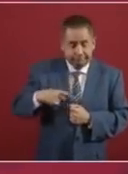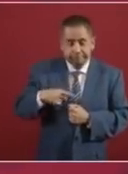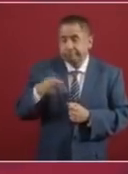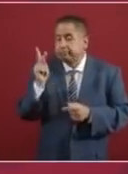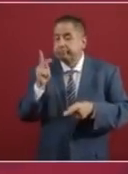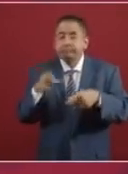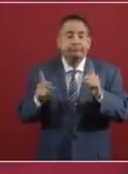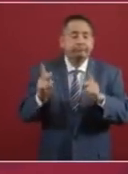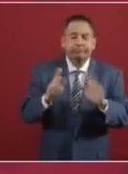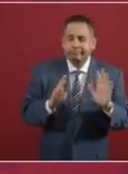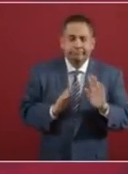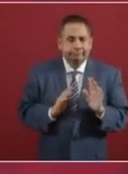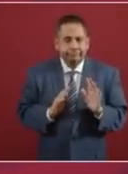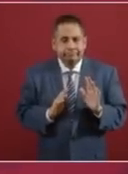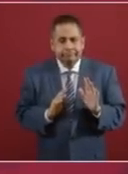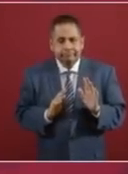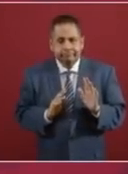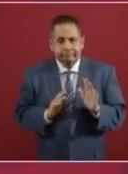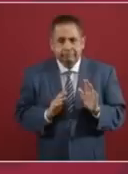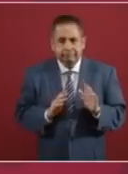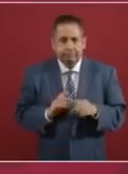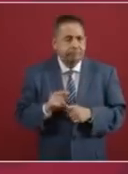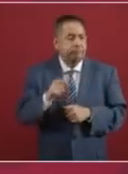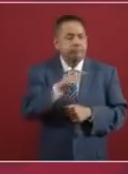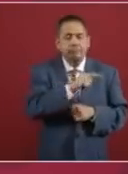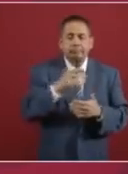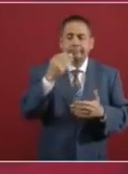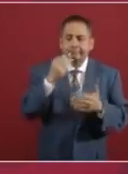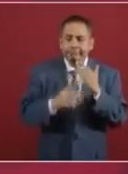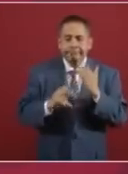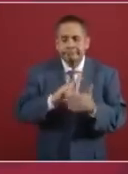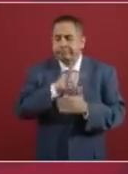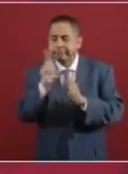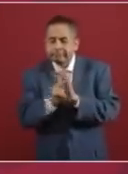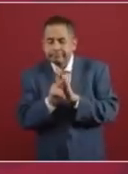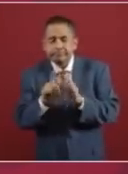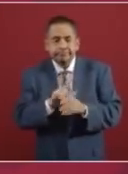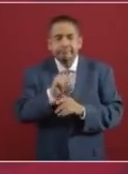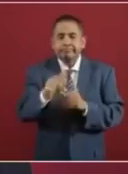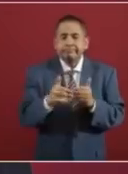el que se queden pendientes